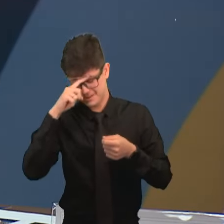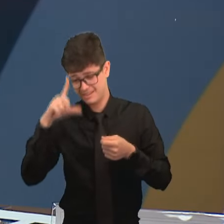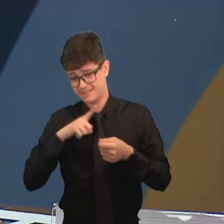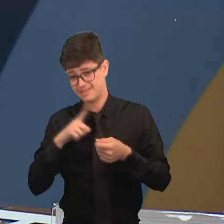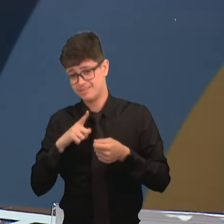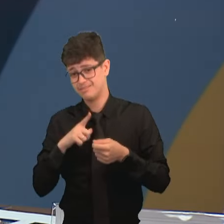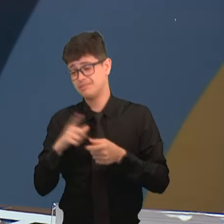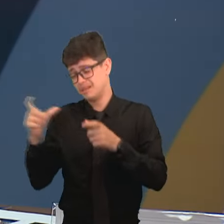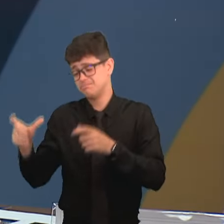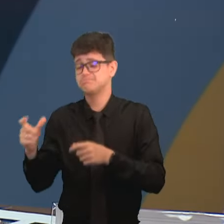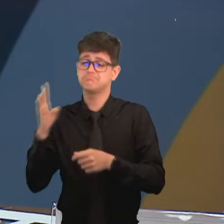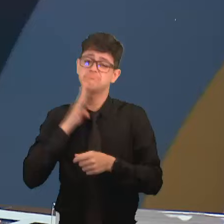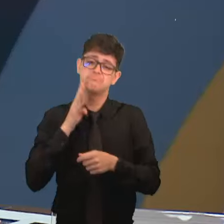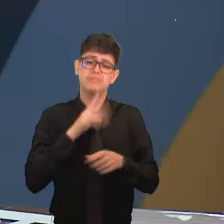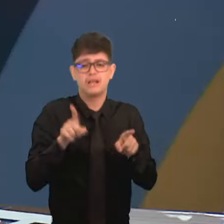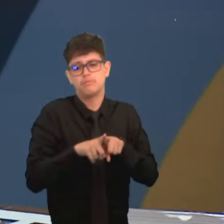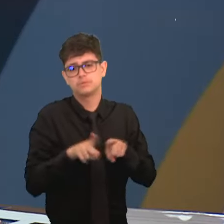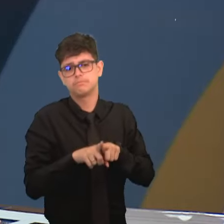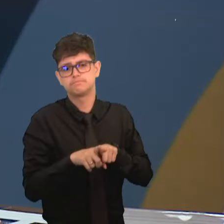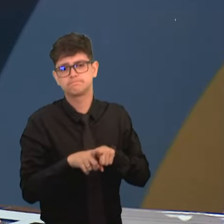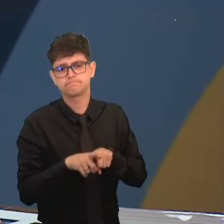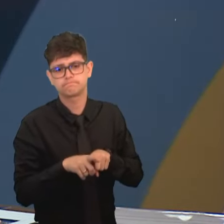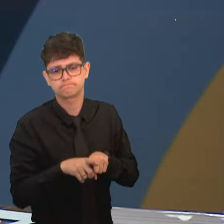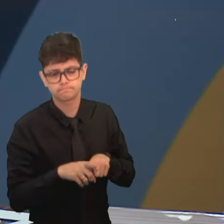regulatoria. Y